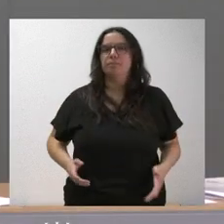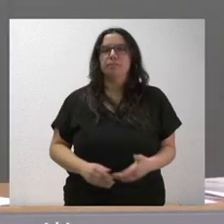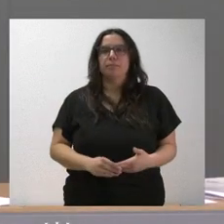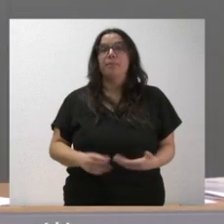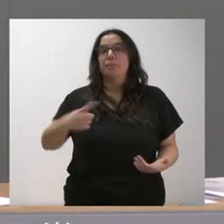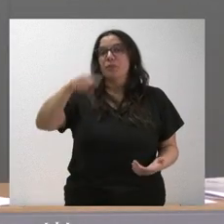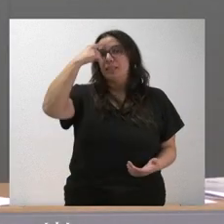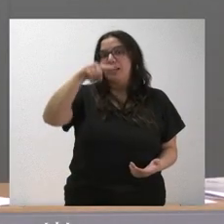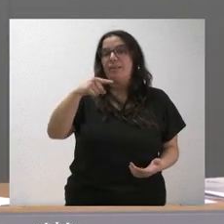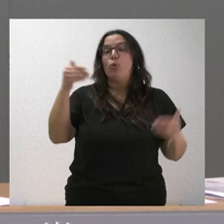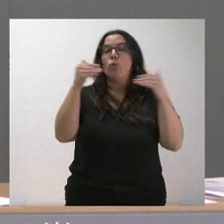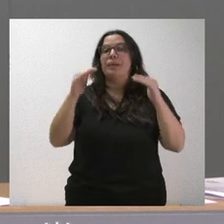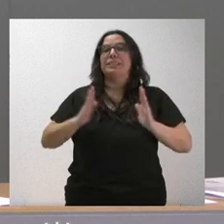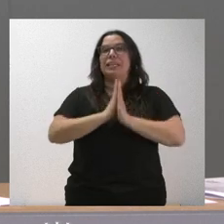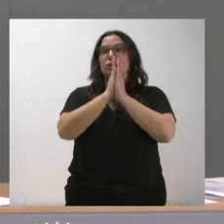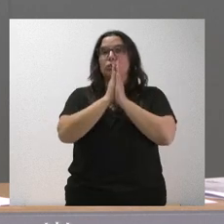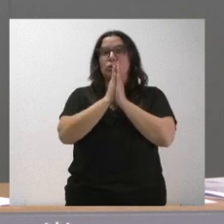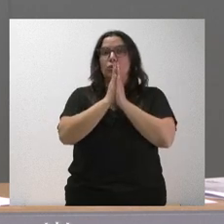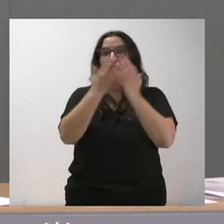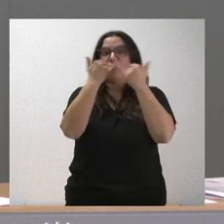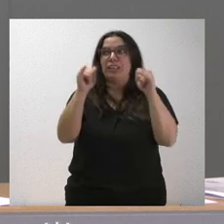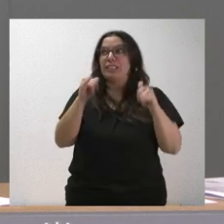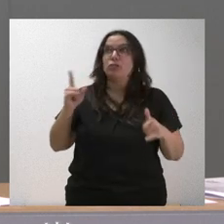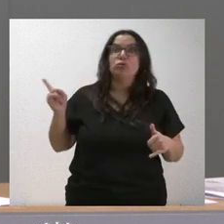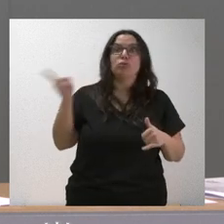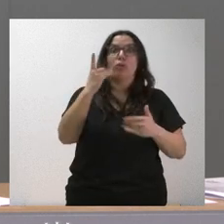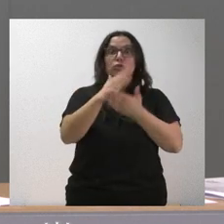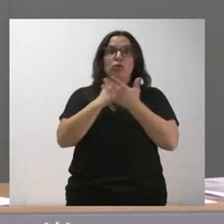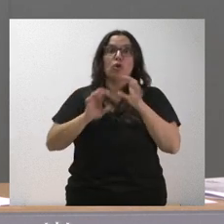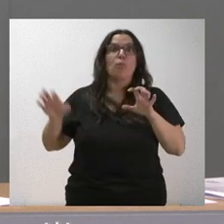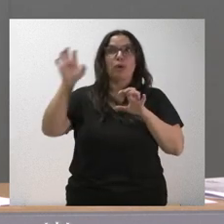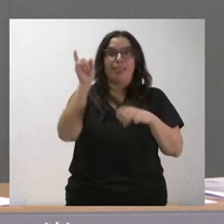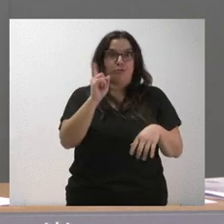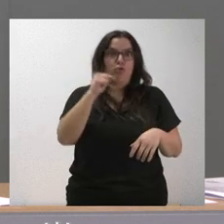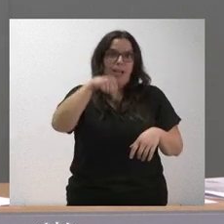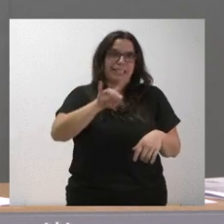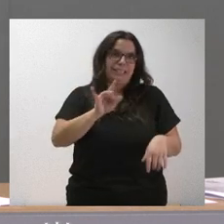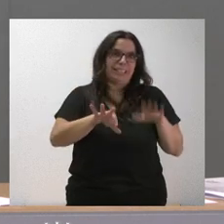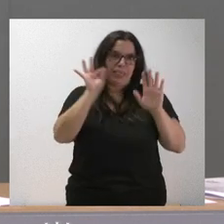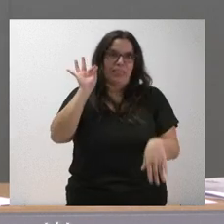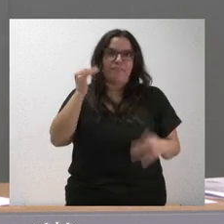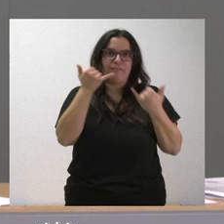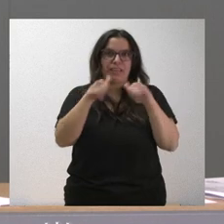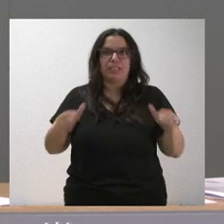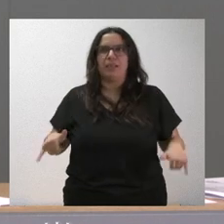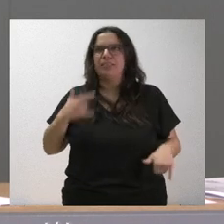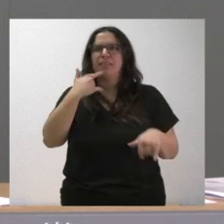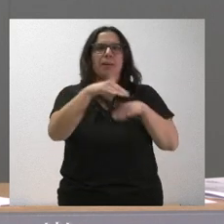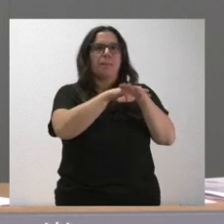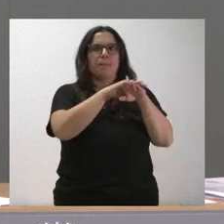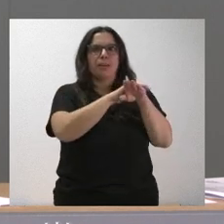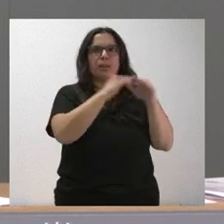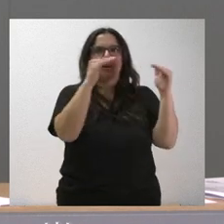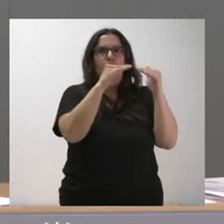ustedes que el jueves Santo no es fiesta en todas las comunidades autónomas Y sí lo es en Castilla León Perdón es que no se cambió el jueves